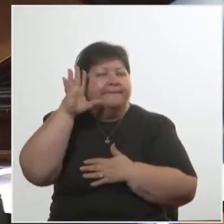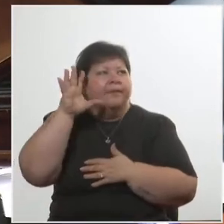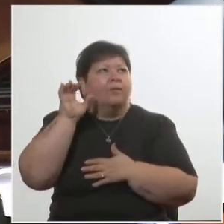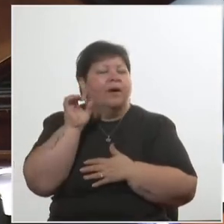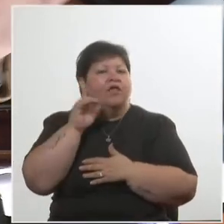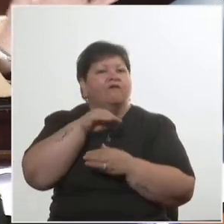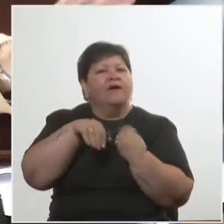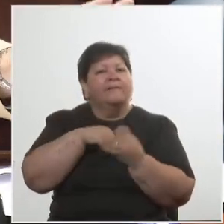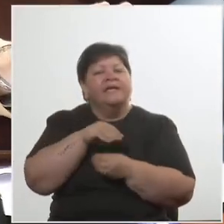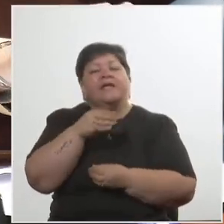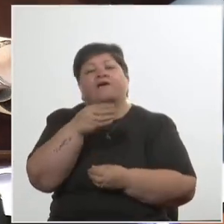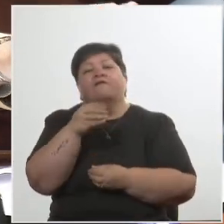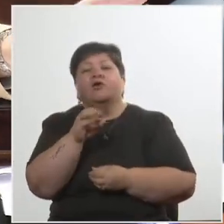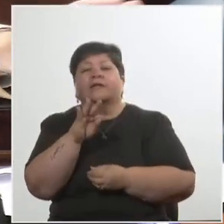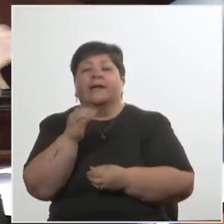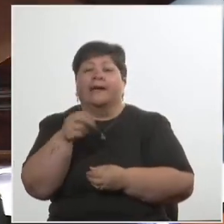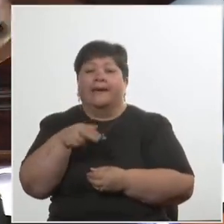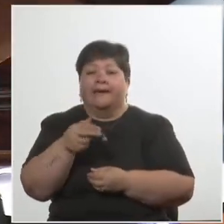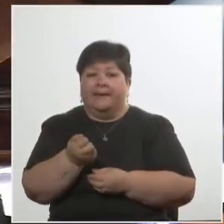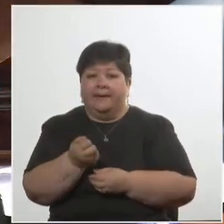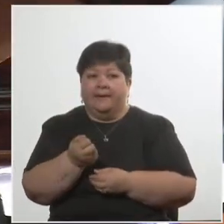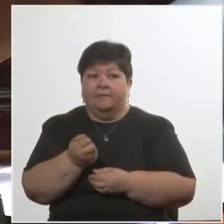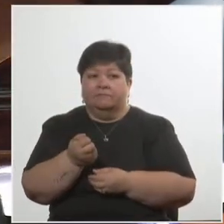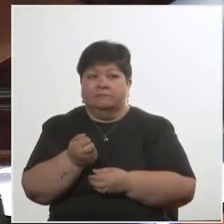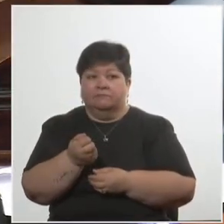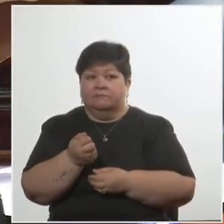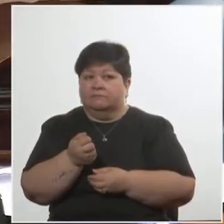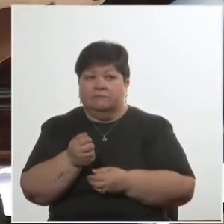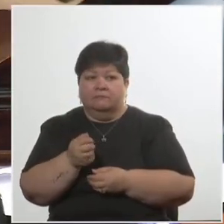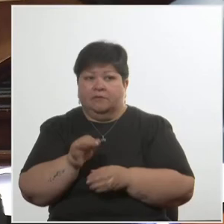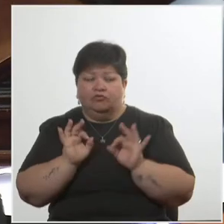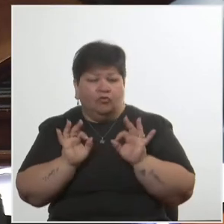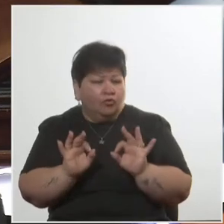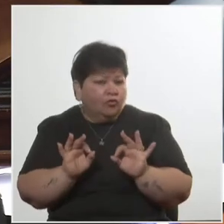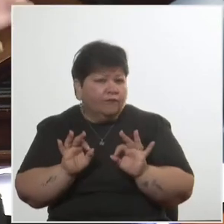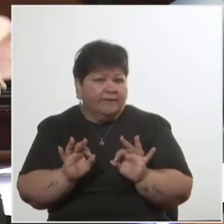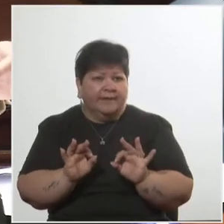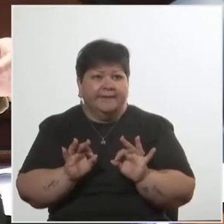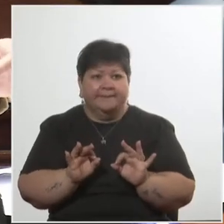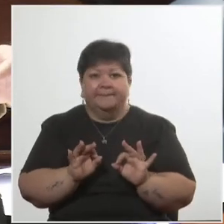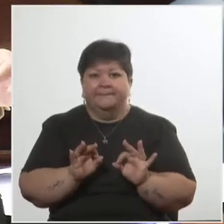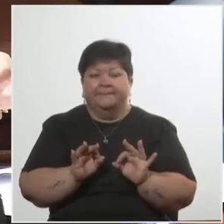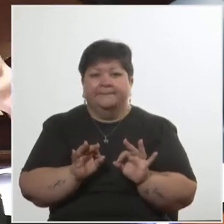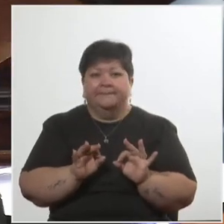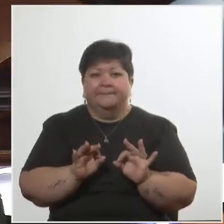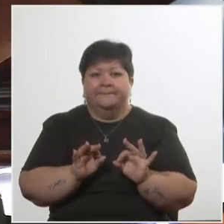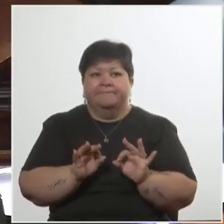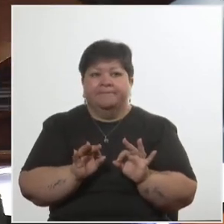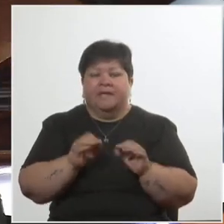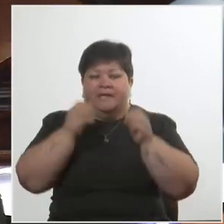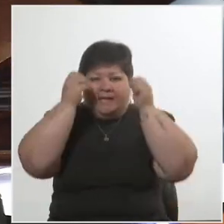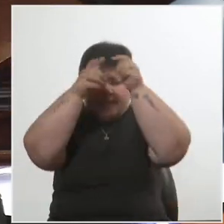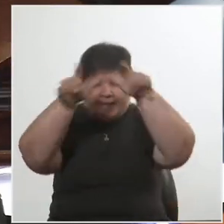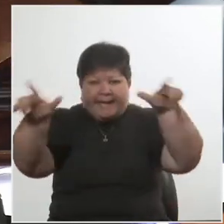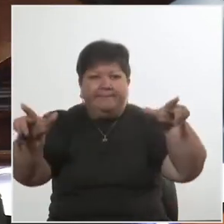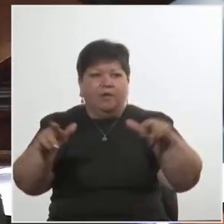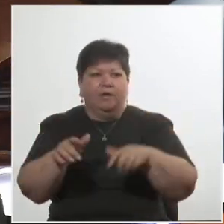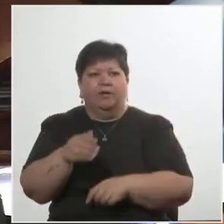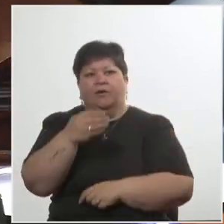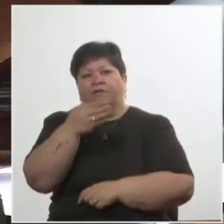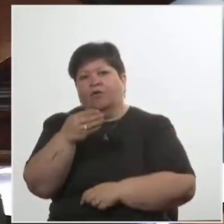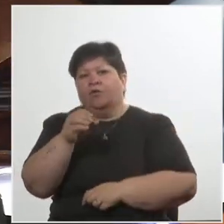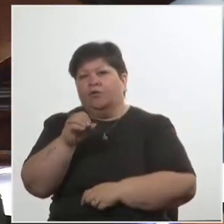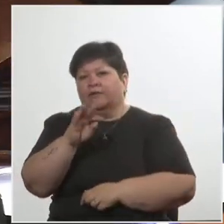la mente la familia votaron todo lo que está bien en el campo uruguayo la familia